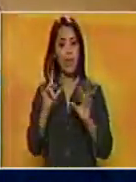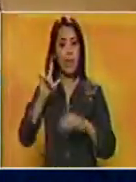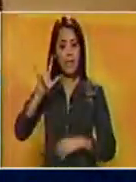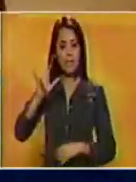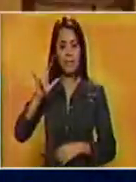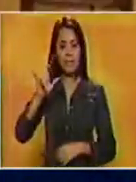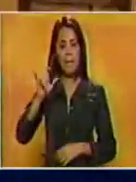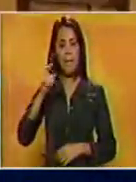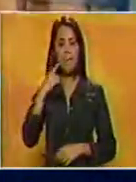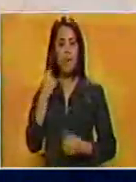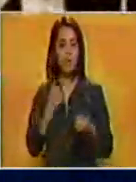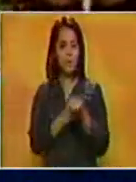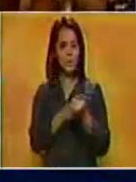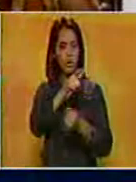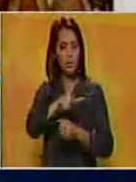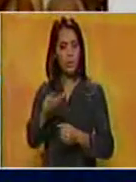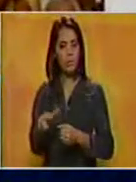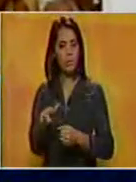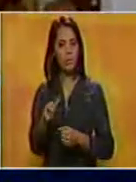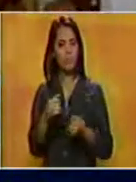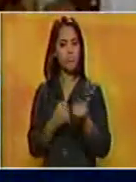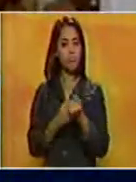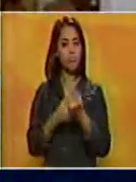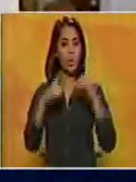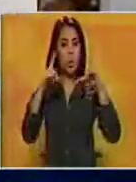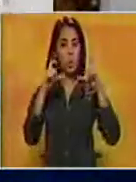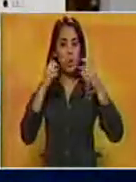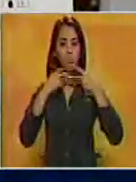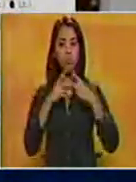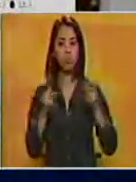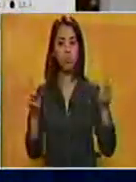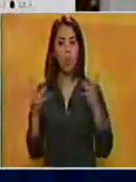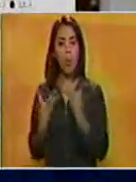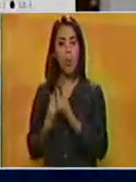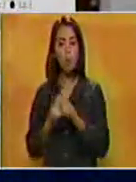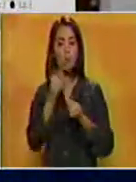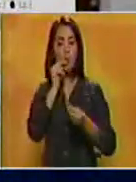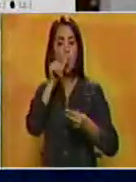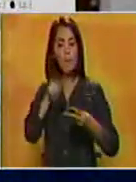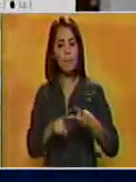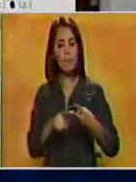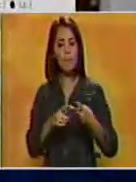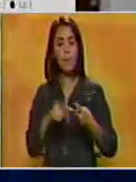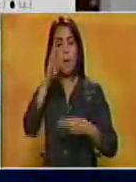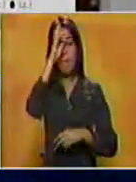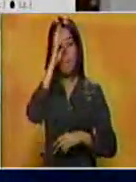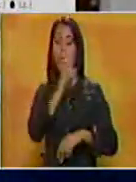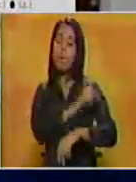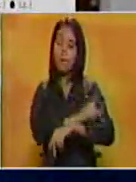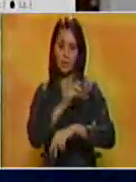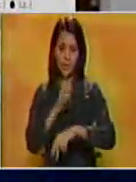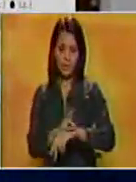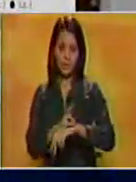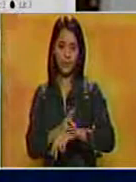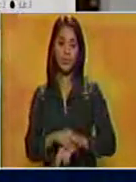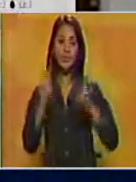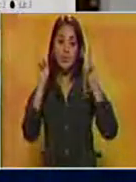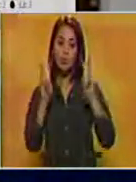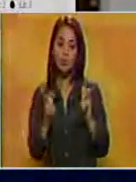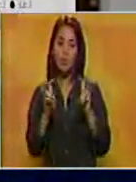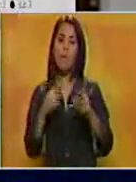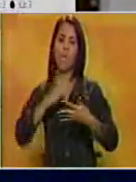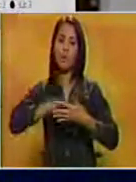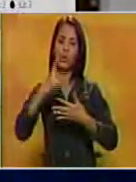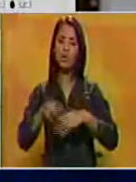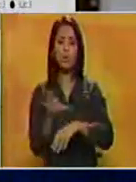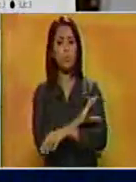por su cantidad de seguidores, publicó una serie de imágenes en las que aparece con el cantante de reggaetón puertorriqueño. Se trata de un nuevo proyecto musical donde no